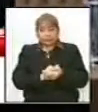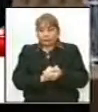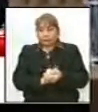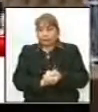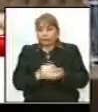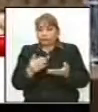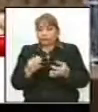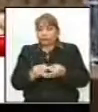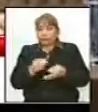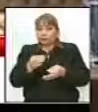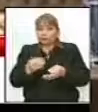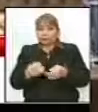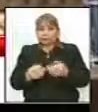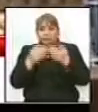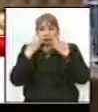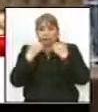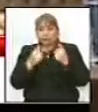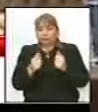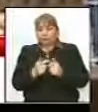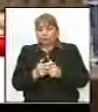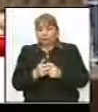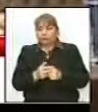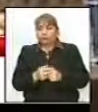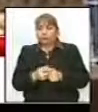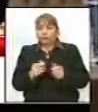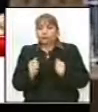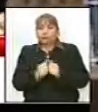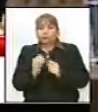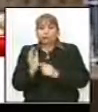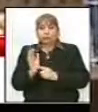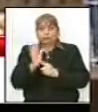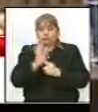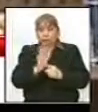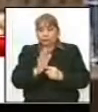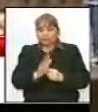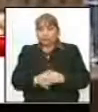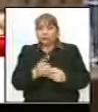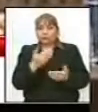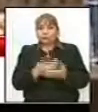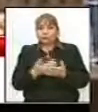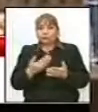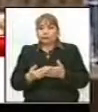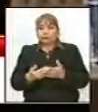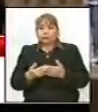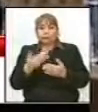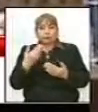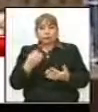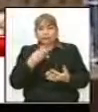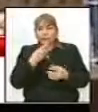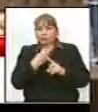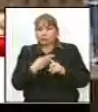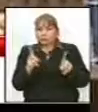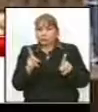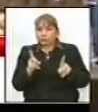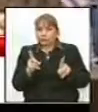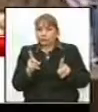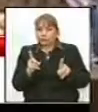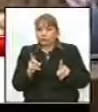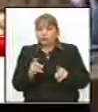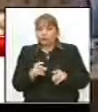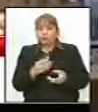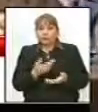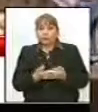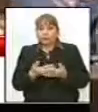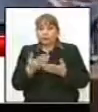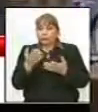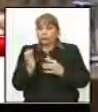elementos terroristas querían mostrarse hacia el mundo de una manera diferente. Ellos